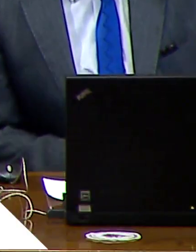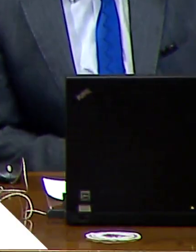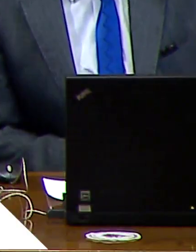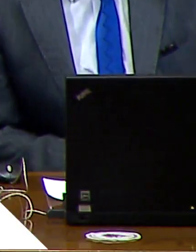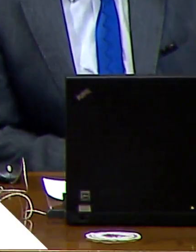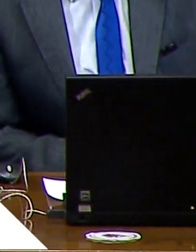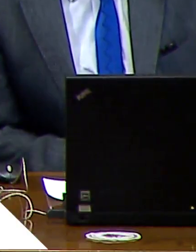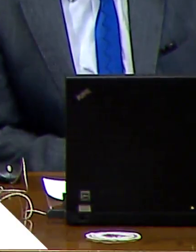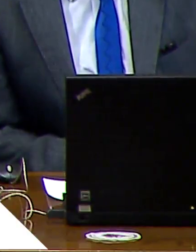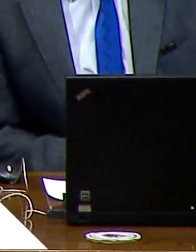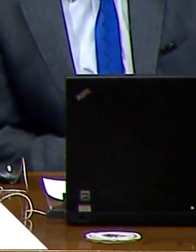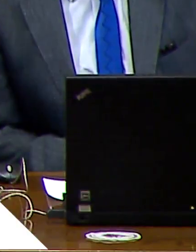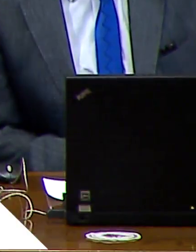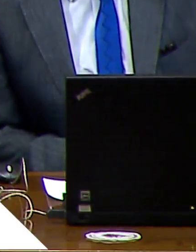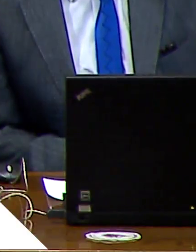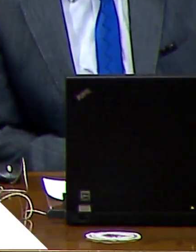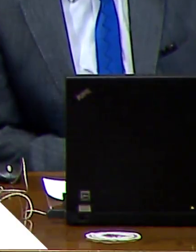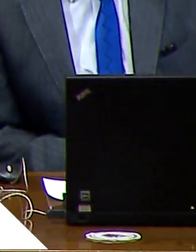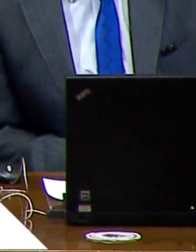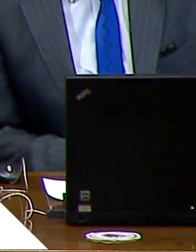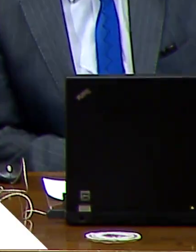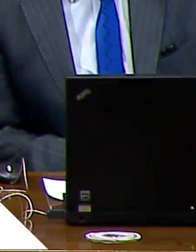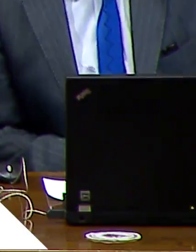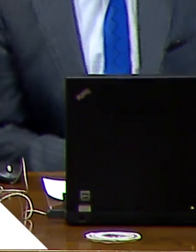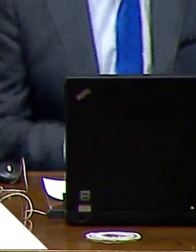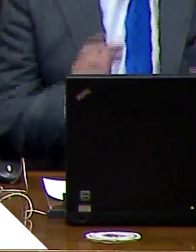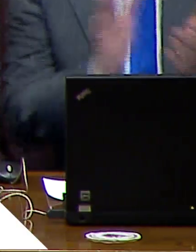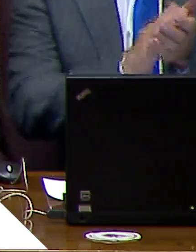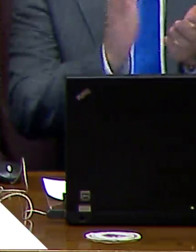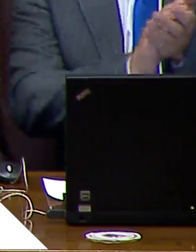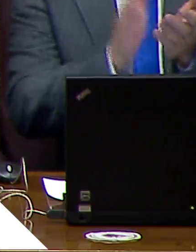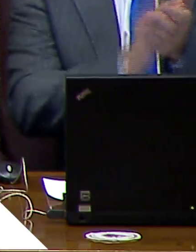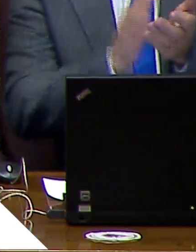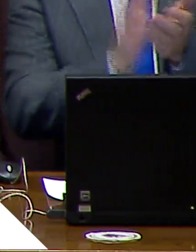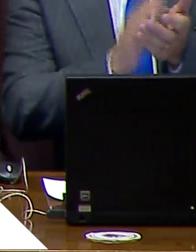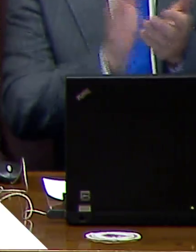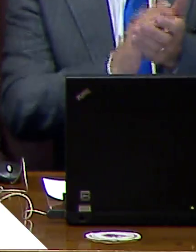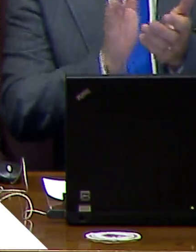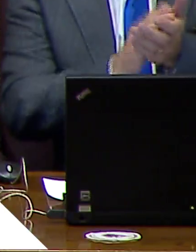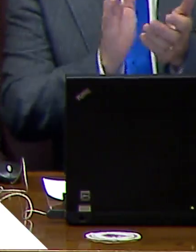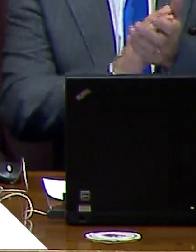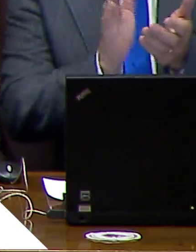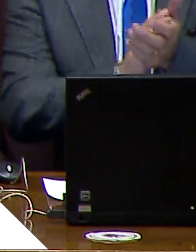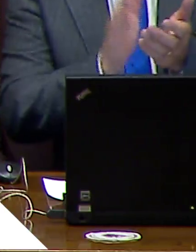recreativo amigos del agua y San Enrique de la comuna de Quilicura bienvenidas